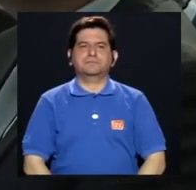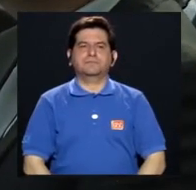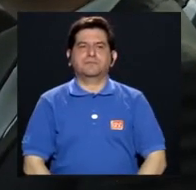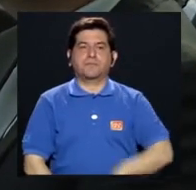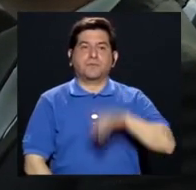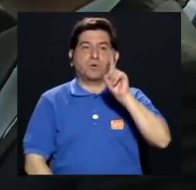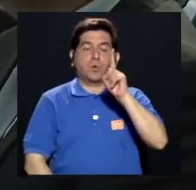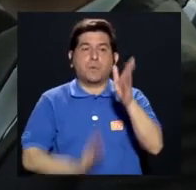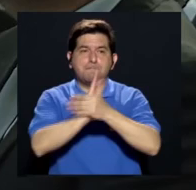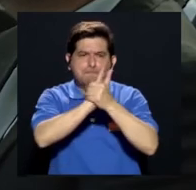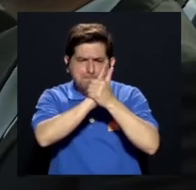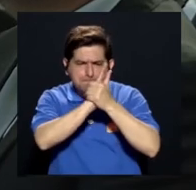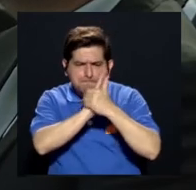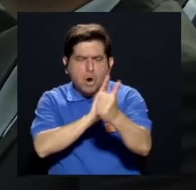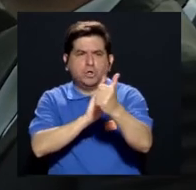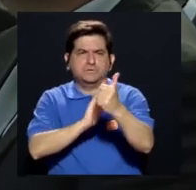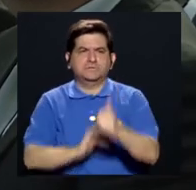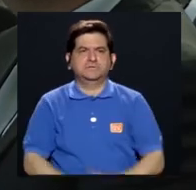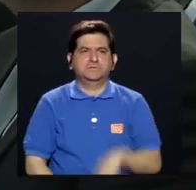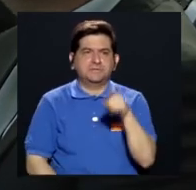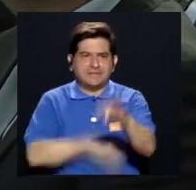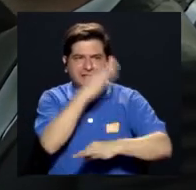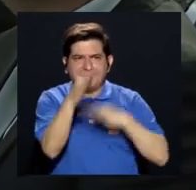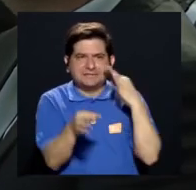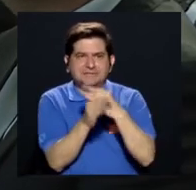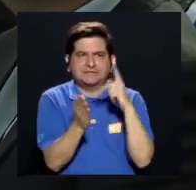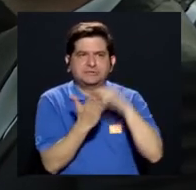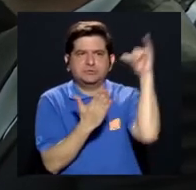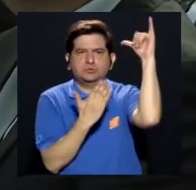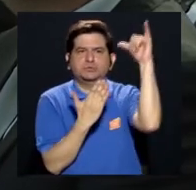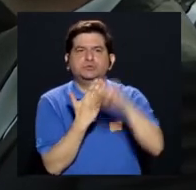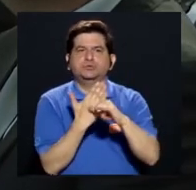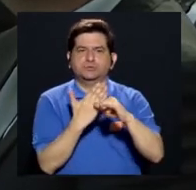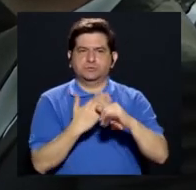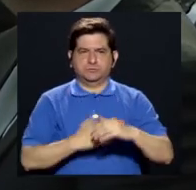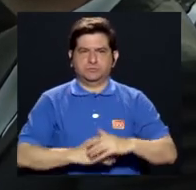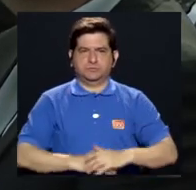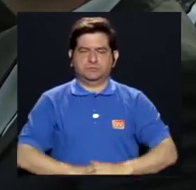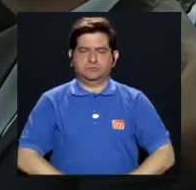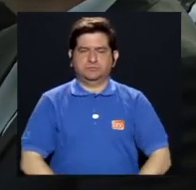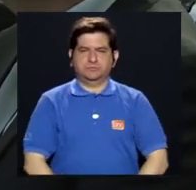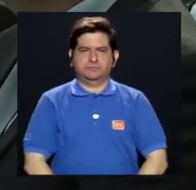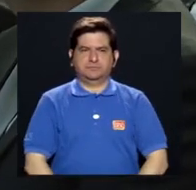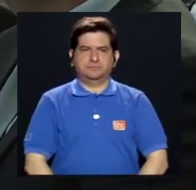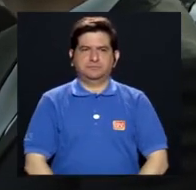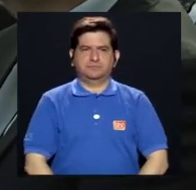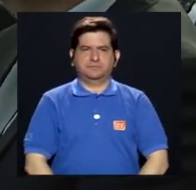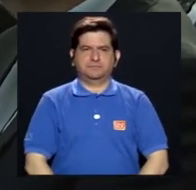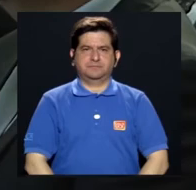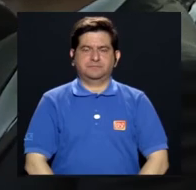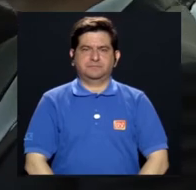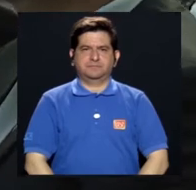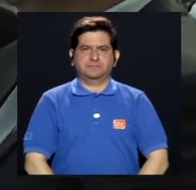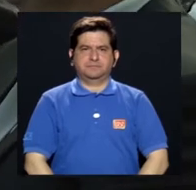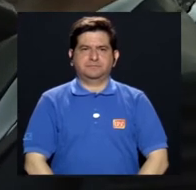es uno de los potenciales de este tipo de proyectos, cuya